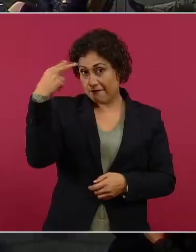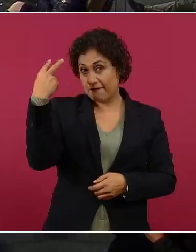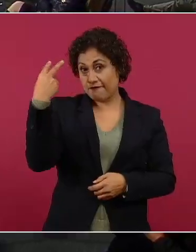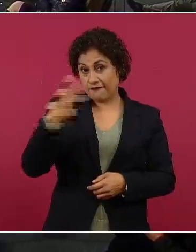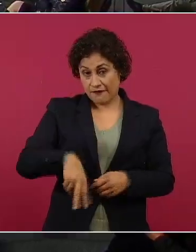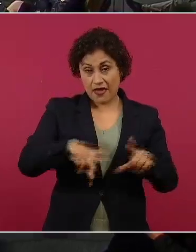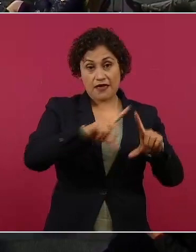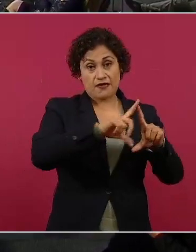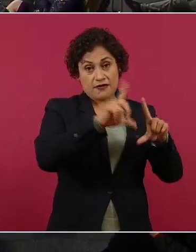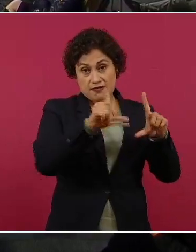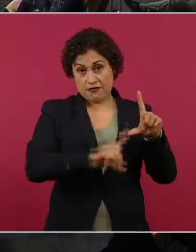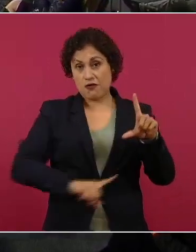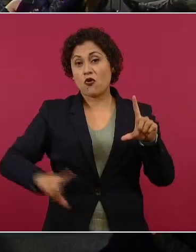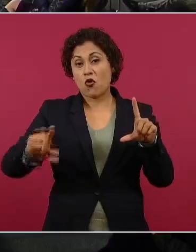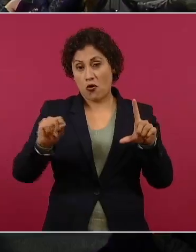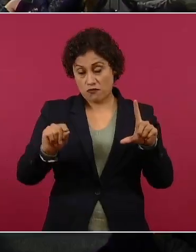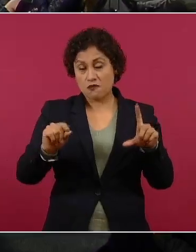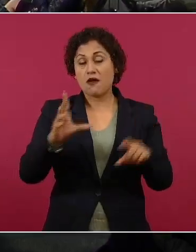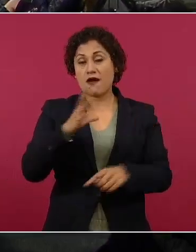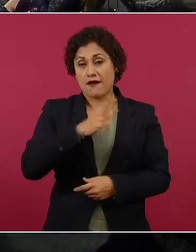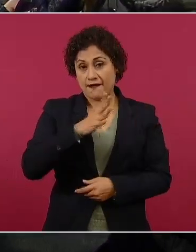y es en